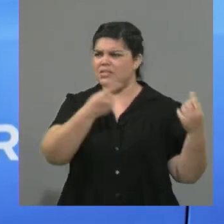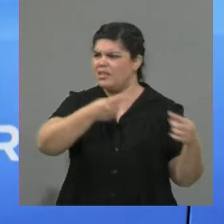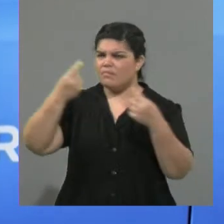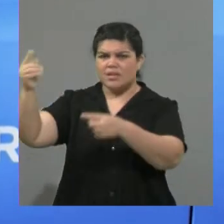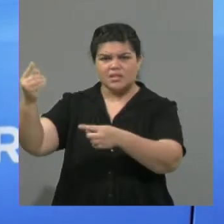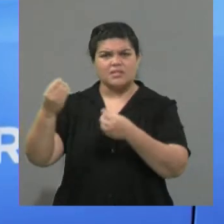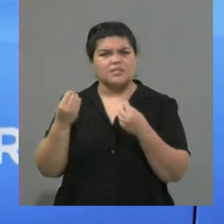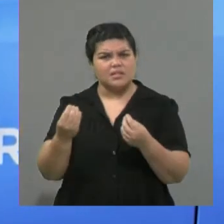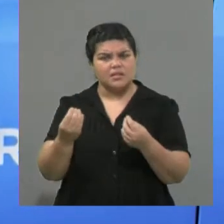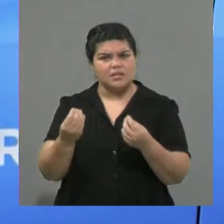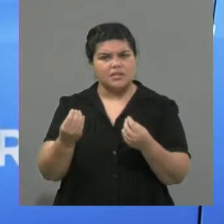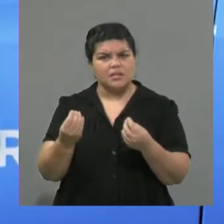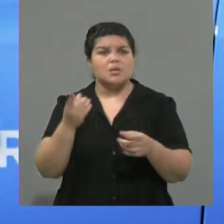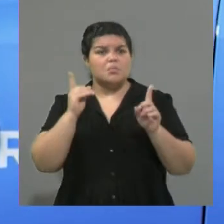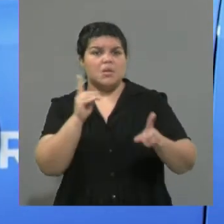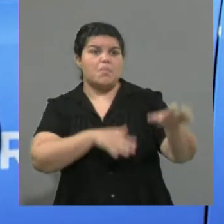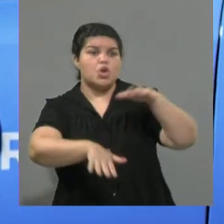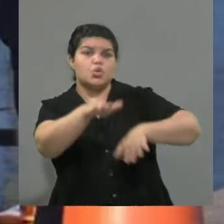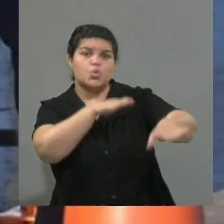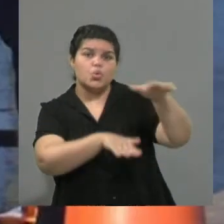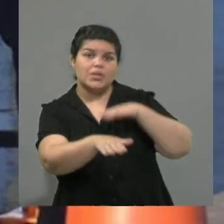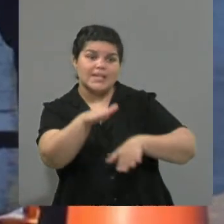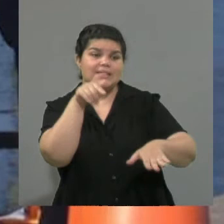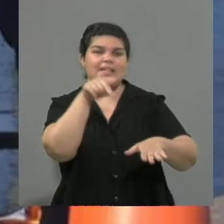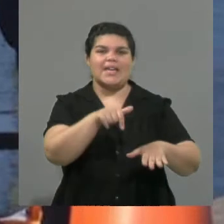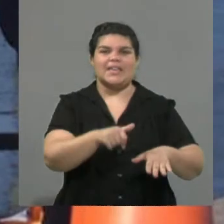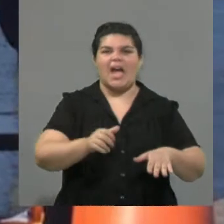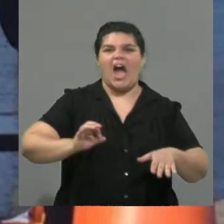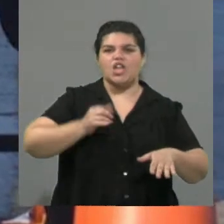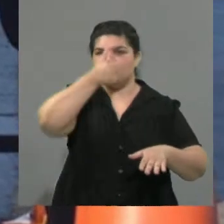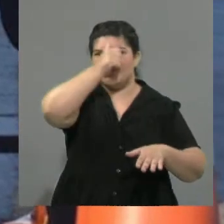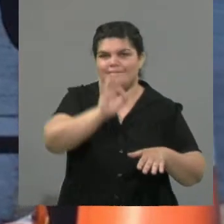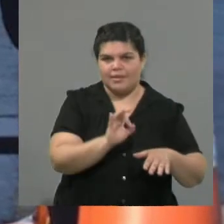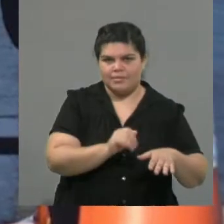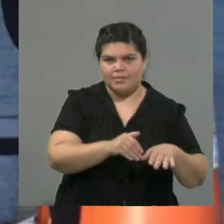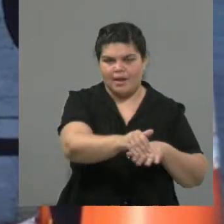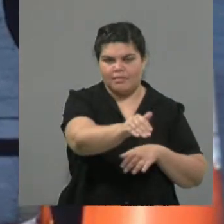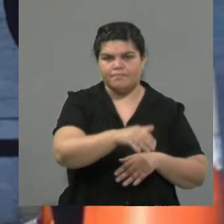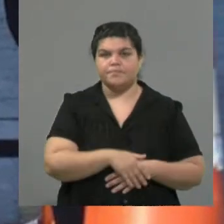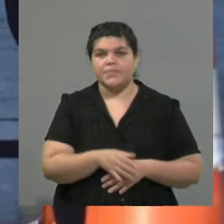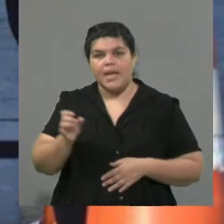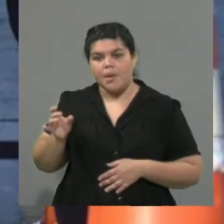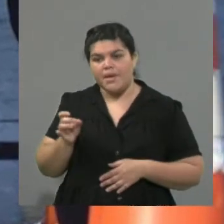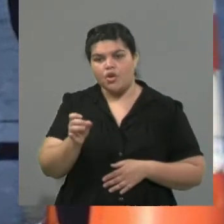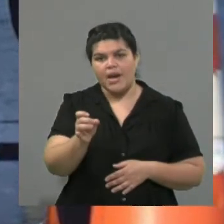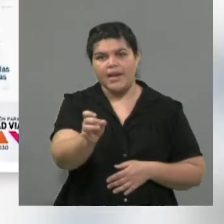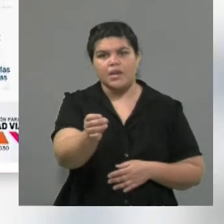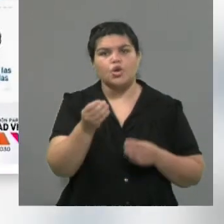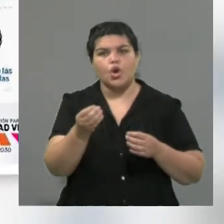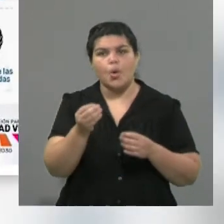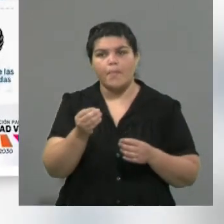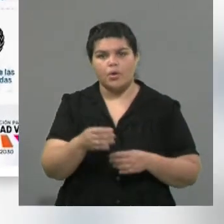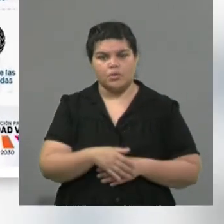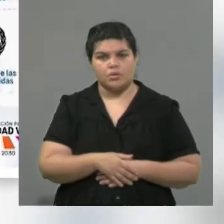los factores. Nuestras rutas tienen más de 60 años. Nuestros ferrocarriles no llevan las cargas, las llevan